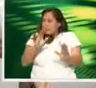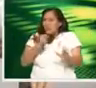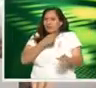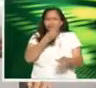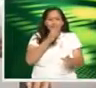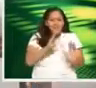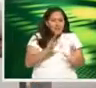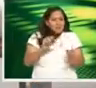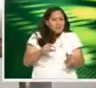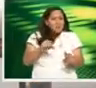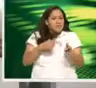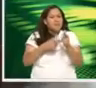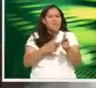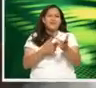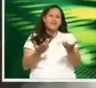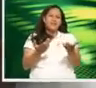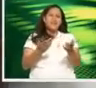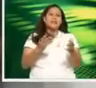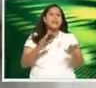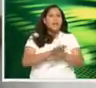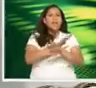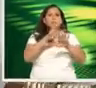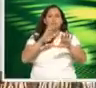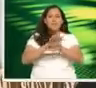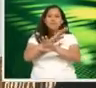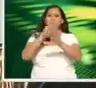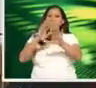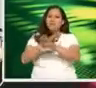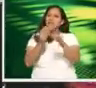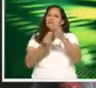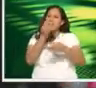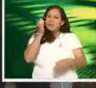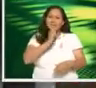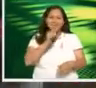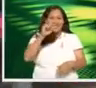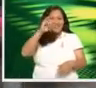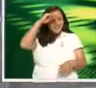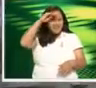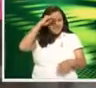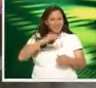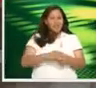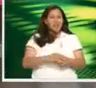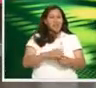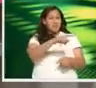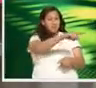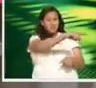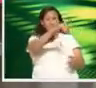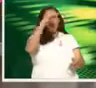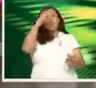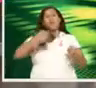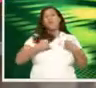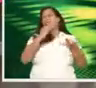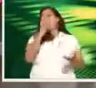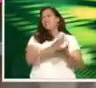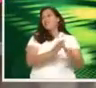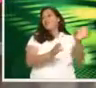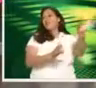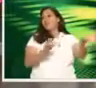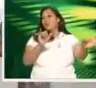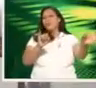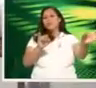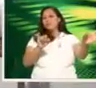Pero estamos reinventándonos todo el tiempo y esta creencia de que solamente pertenecen a los jóvenes es una